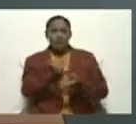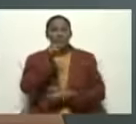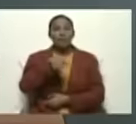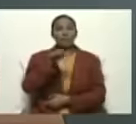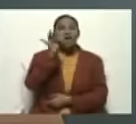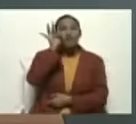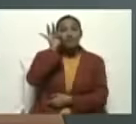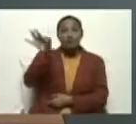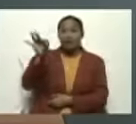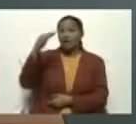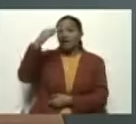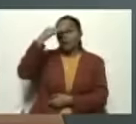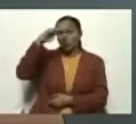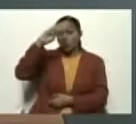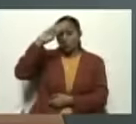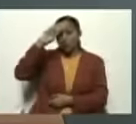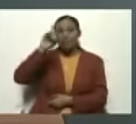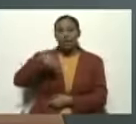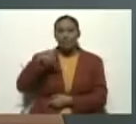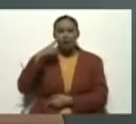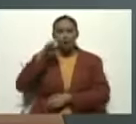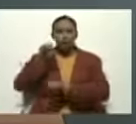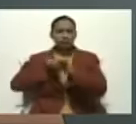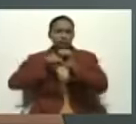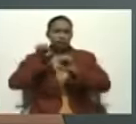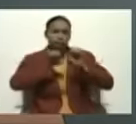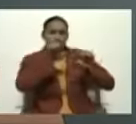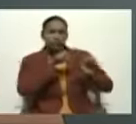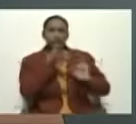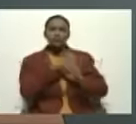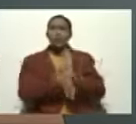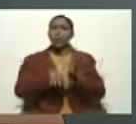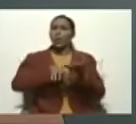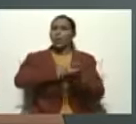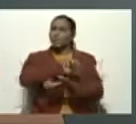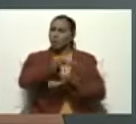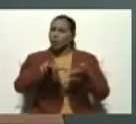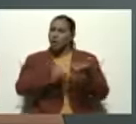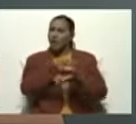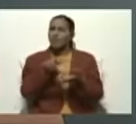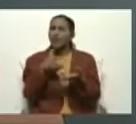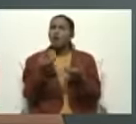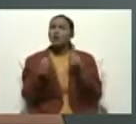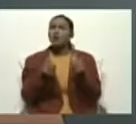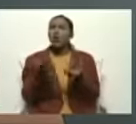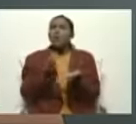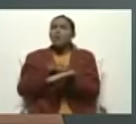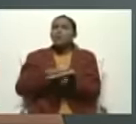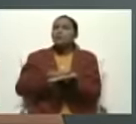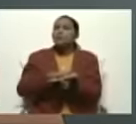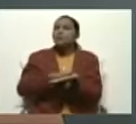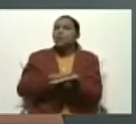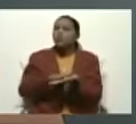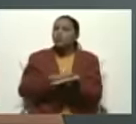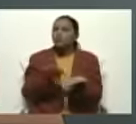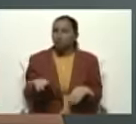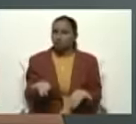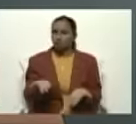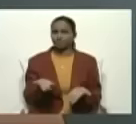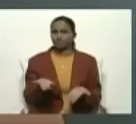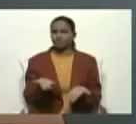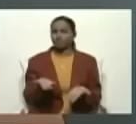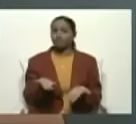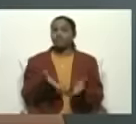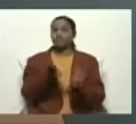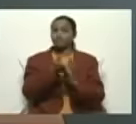Cubana nos corresponde evaluar los problemas, tratar de buscar la solución en función, por supuesto, de la